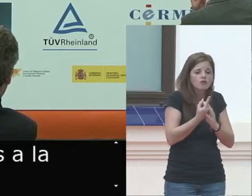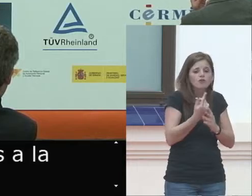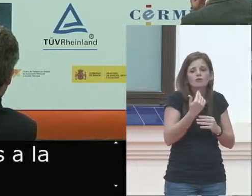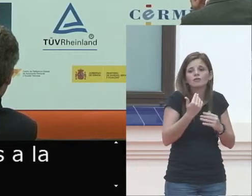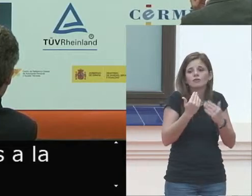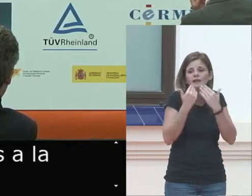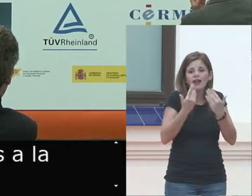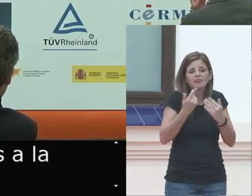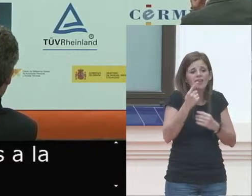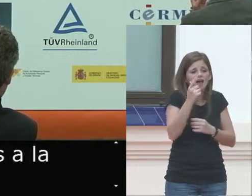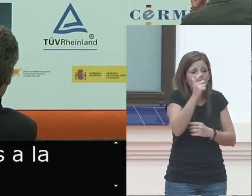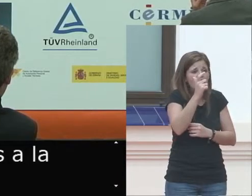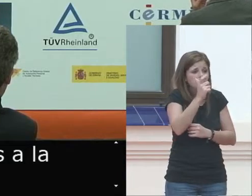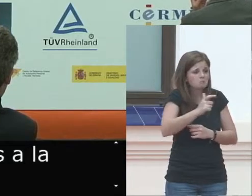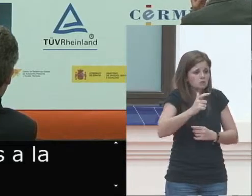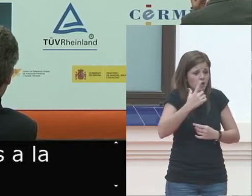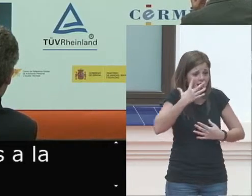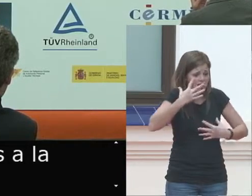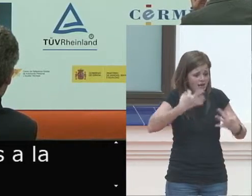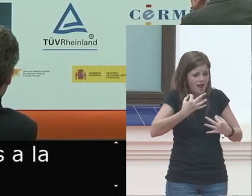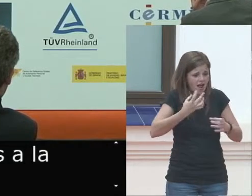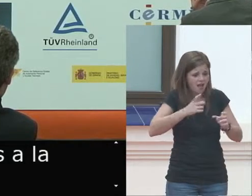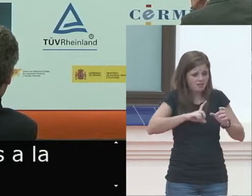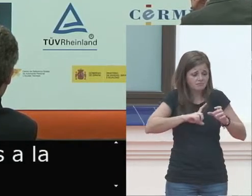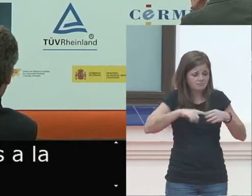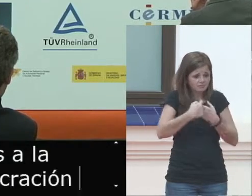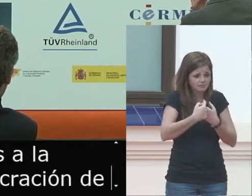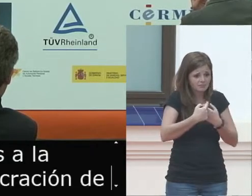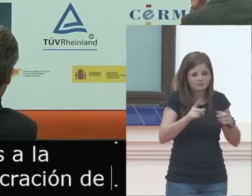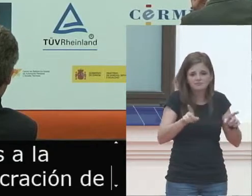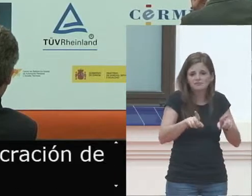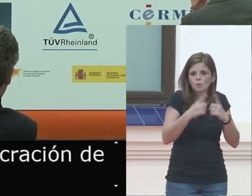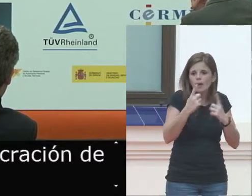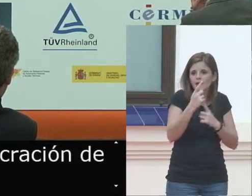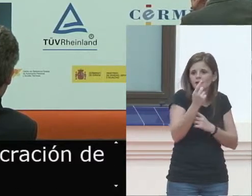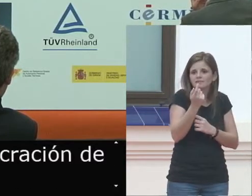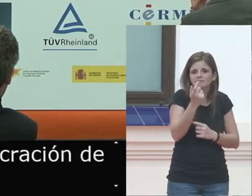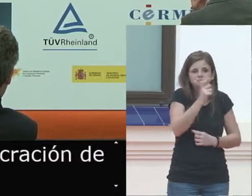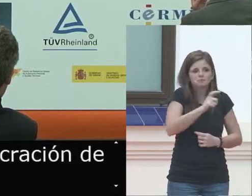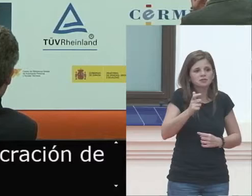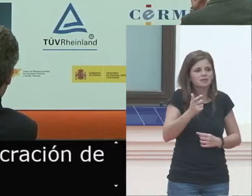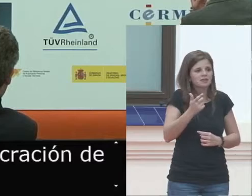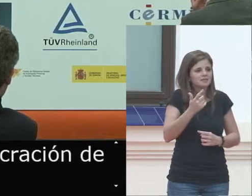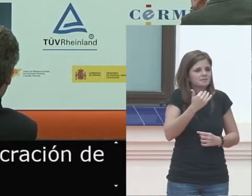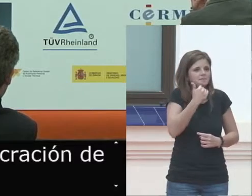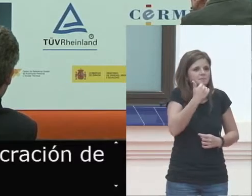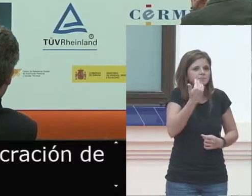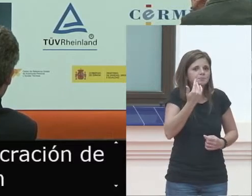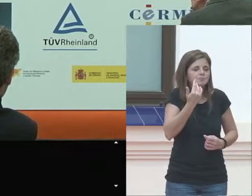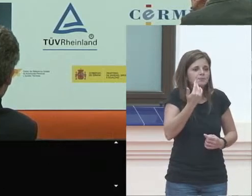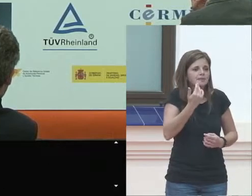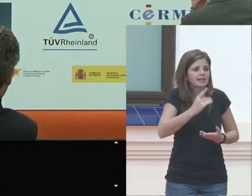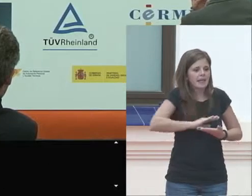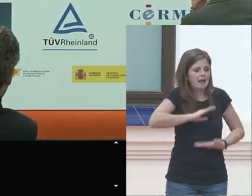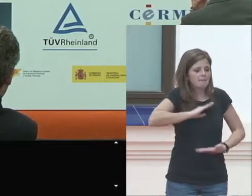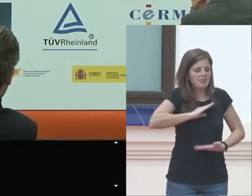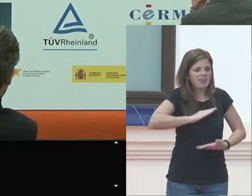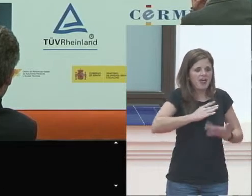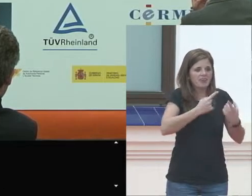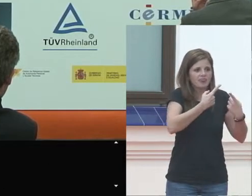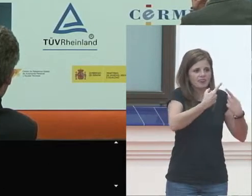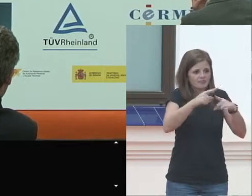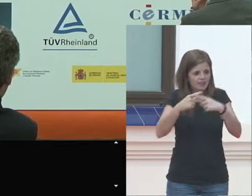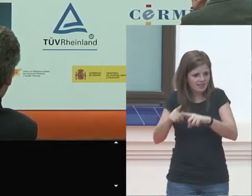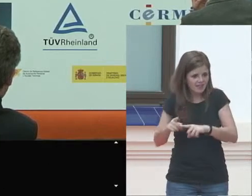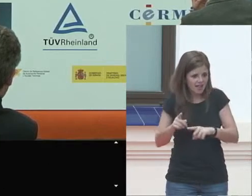muchas personas de carne y hueso, independientemente de si tienen algún tipo de capacidad diferenciada